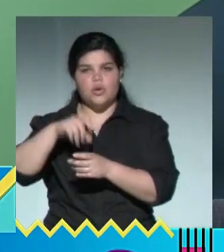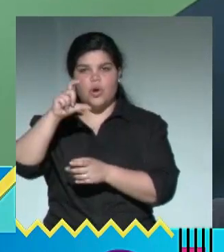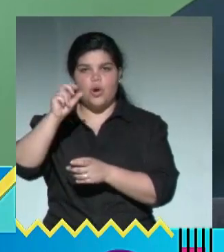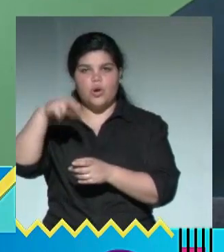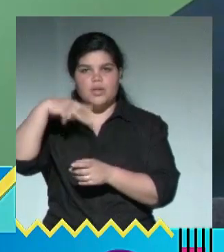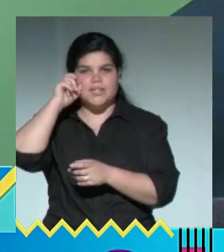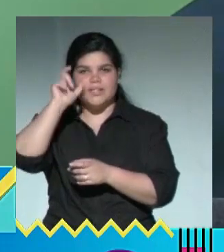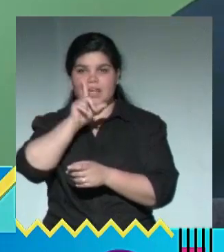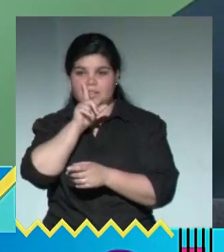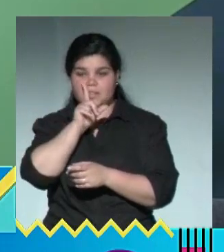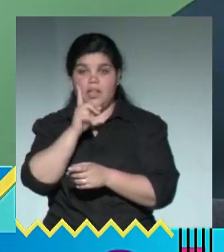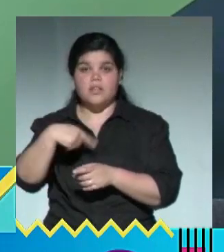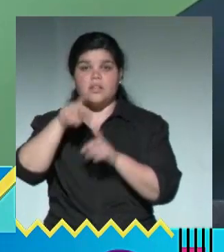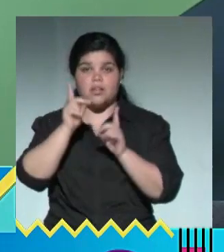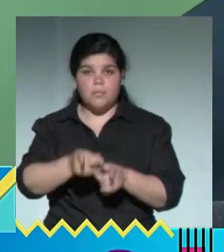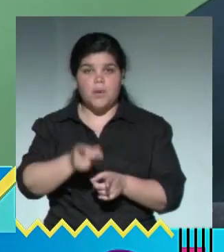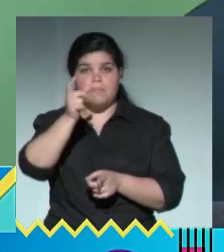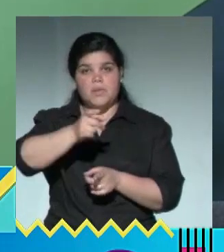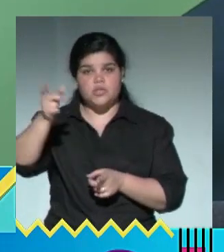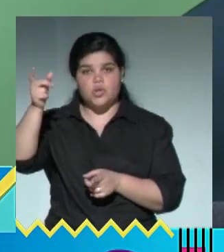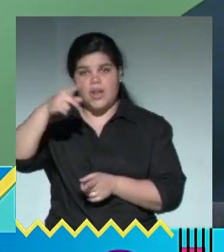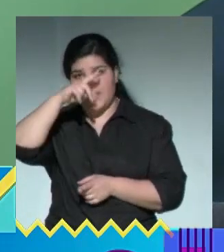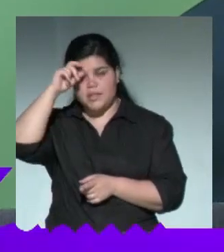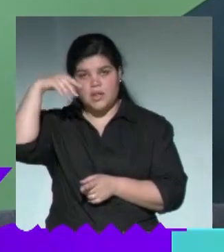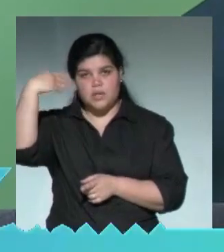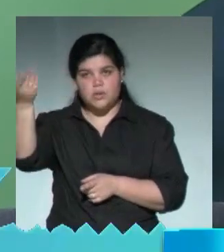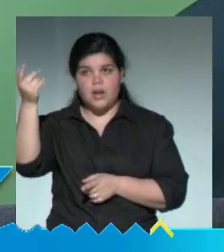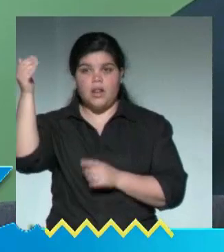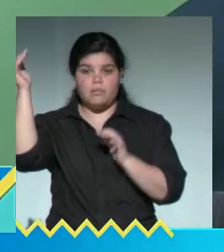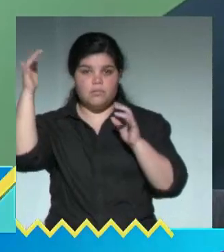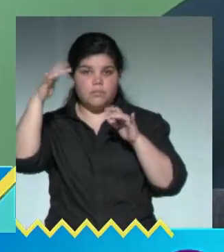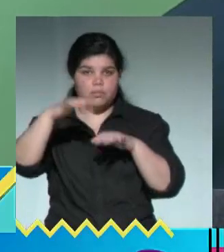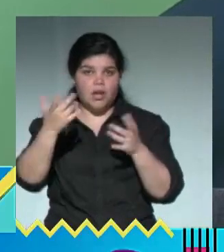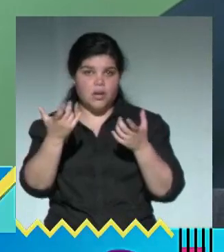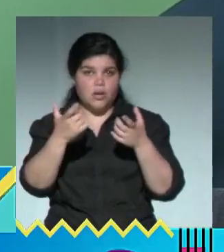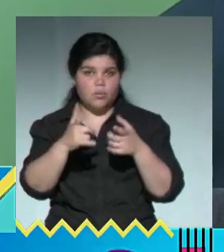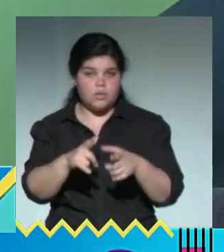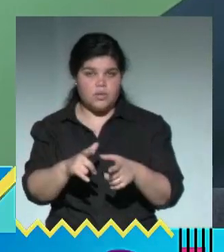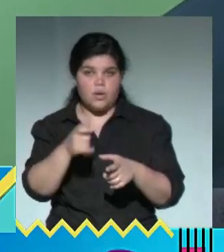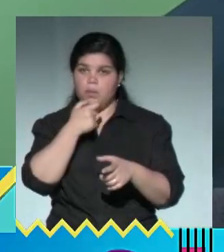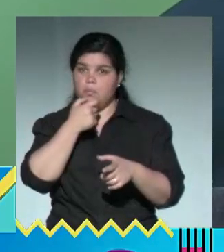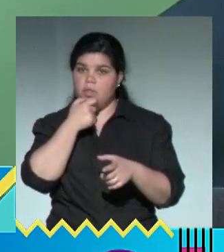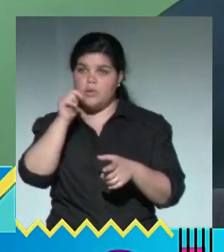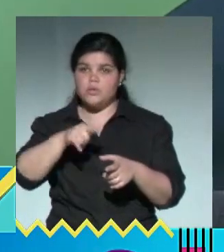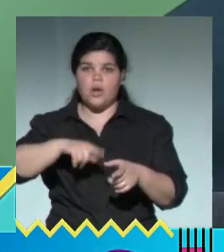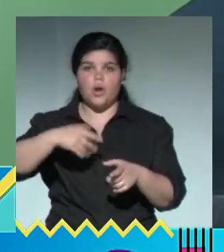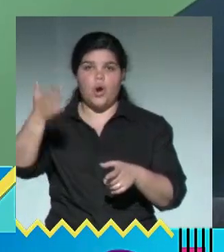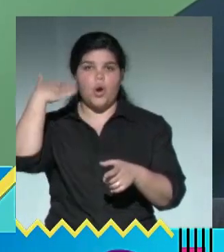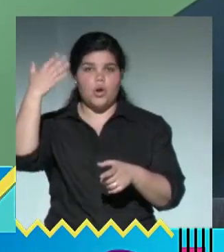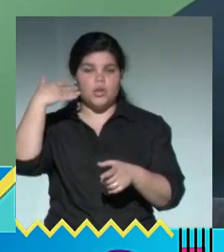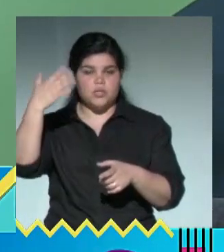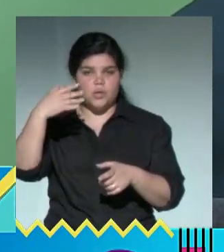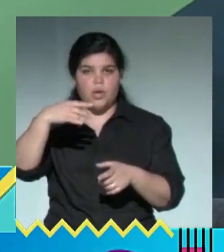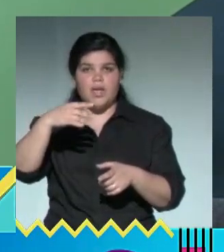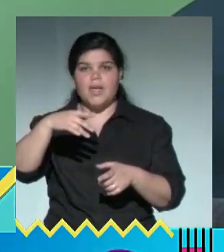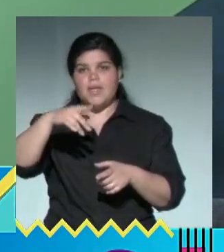a especialistas internacionales que están reunidos en Mendoza. Acaban de terminar un congreso internacional sobre zonas